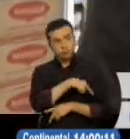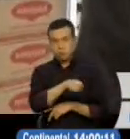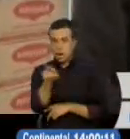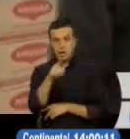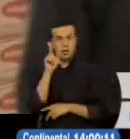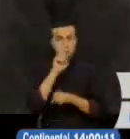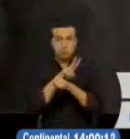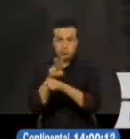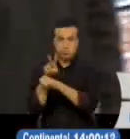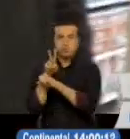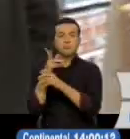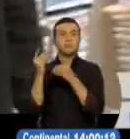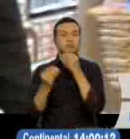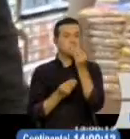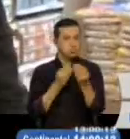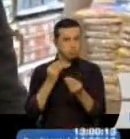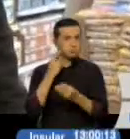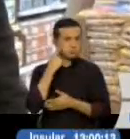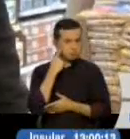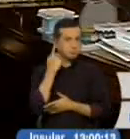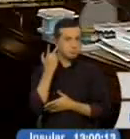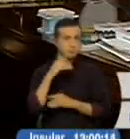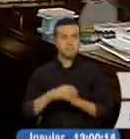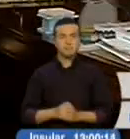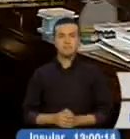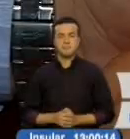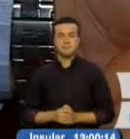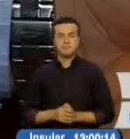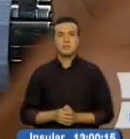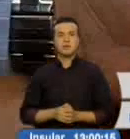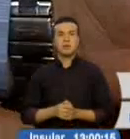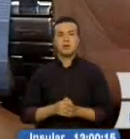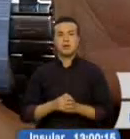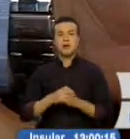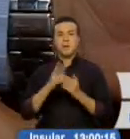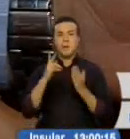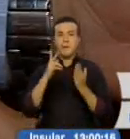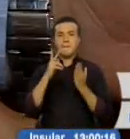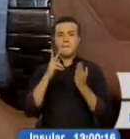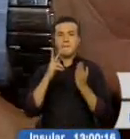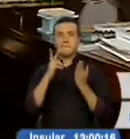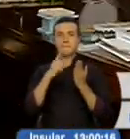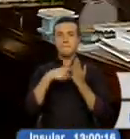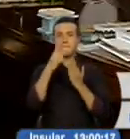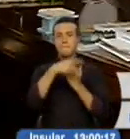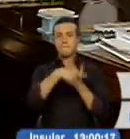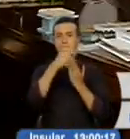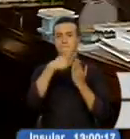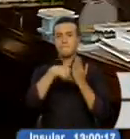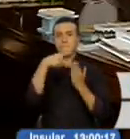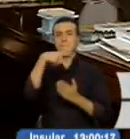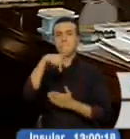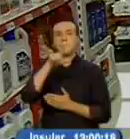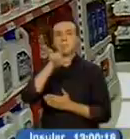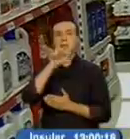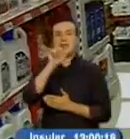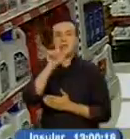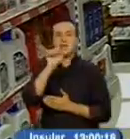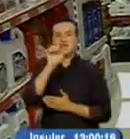la veeduría se debe seguir los siguientes pasos. Se dirige a Play Store, pone la palabra veeduría